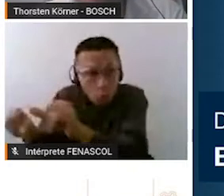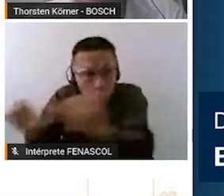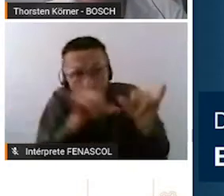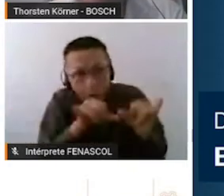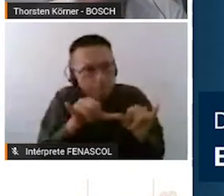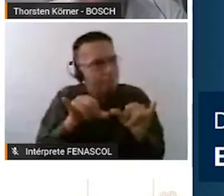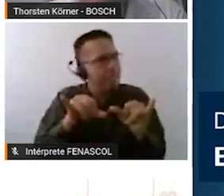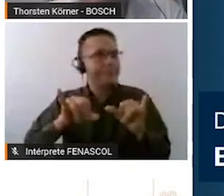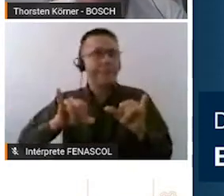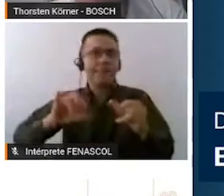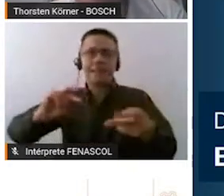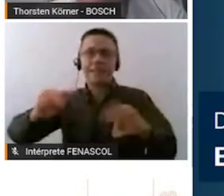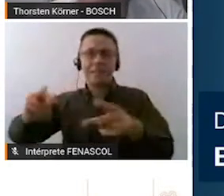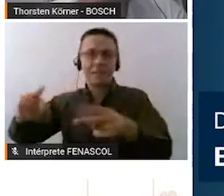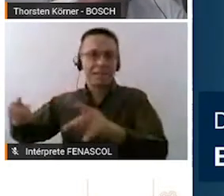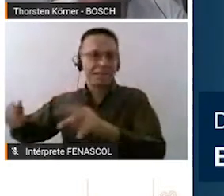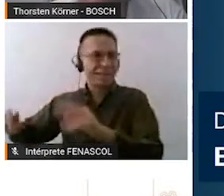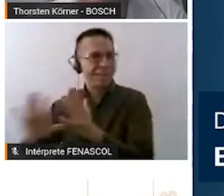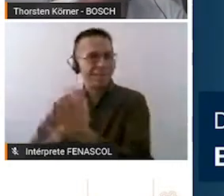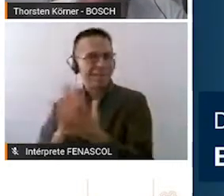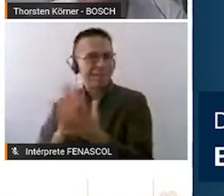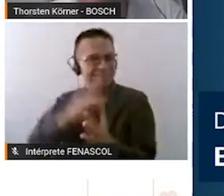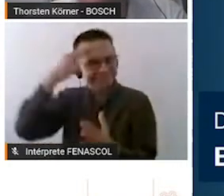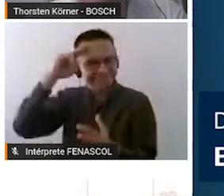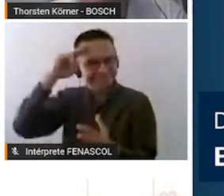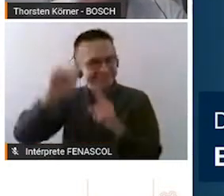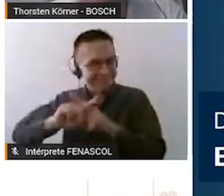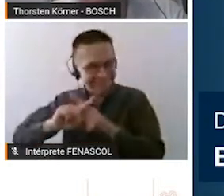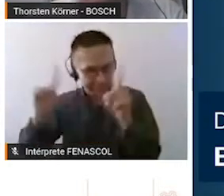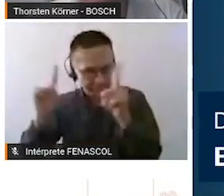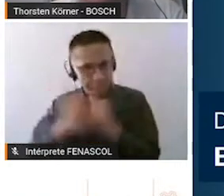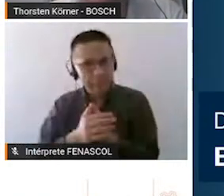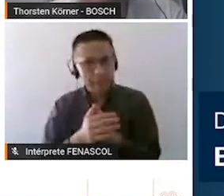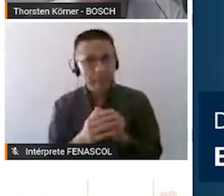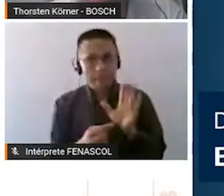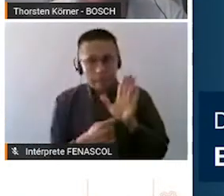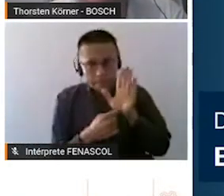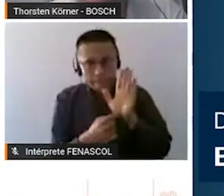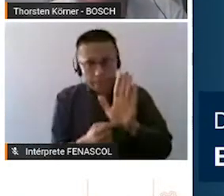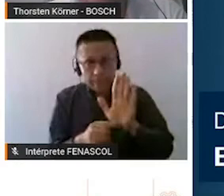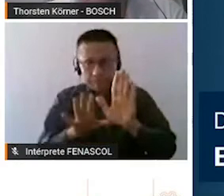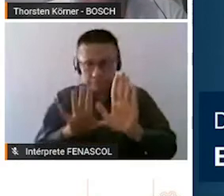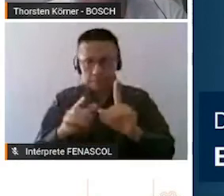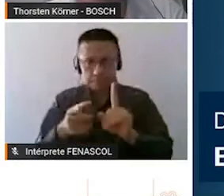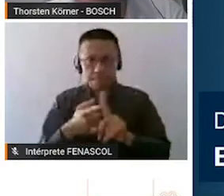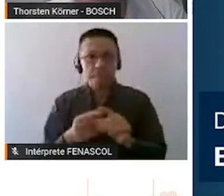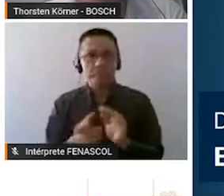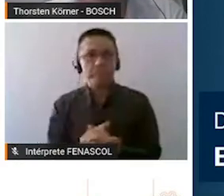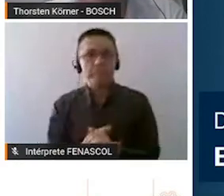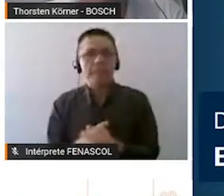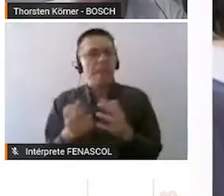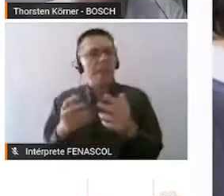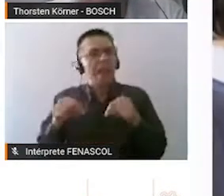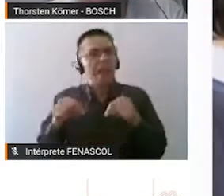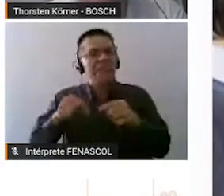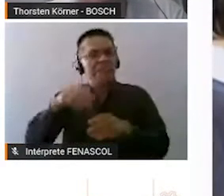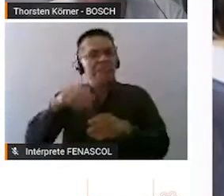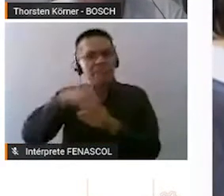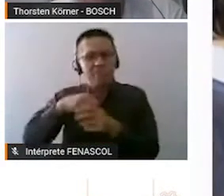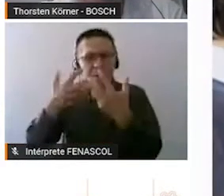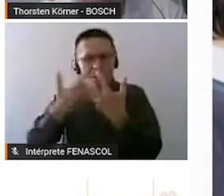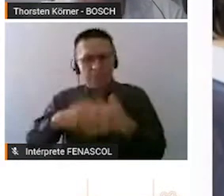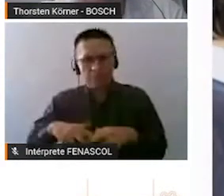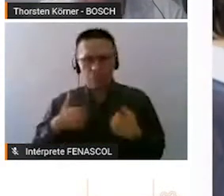de comenzar en sí con la presentación, quisiera también presentar un poco la empresa la cual represento